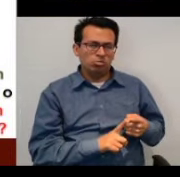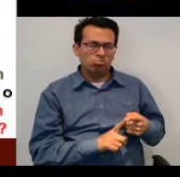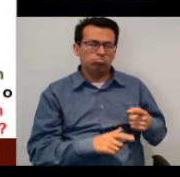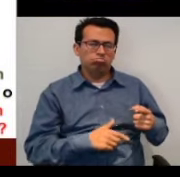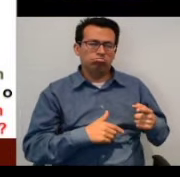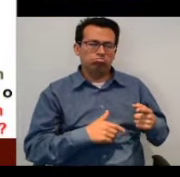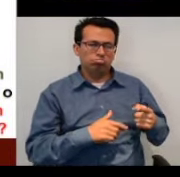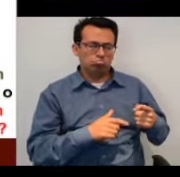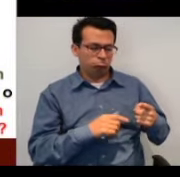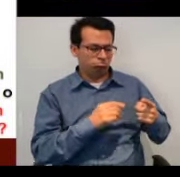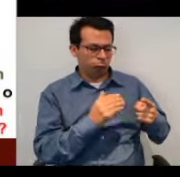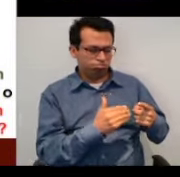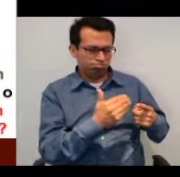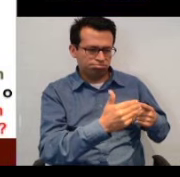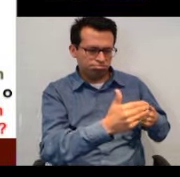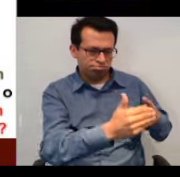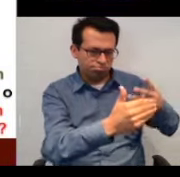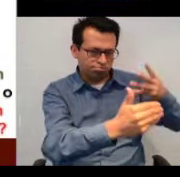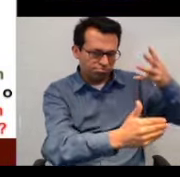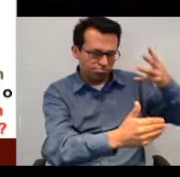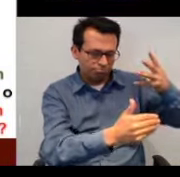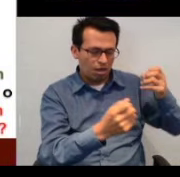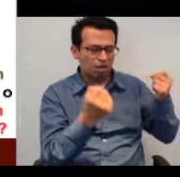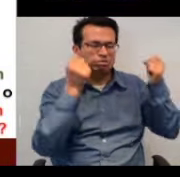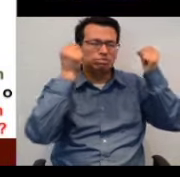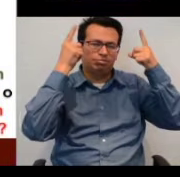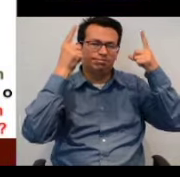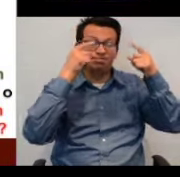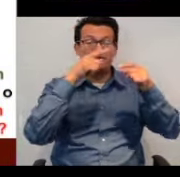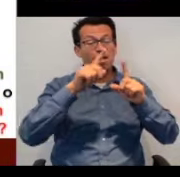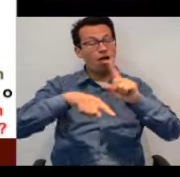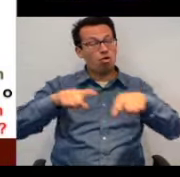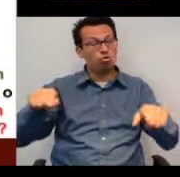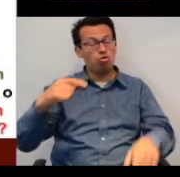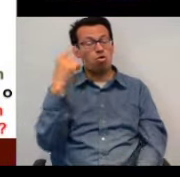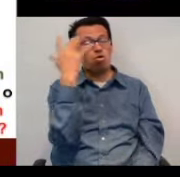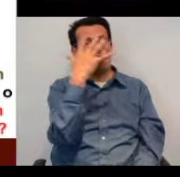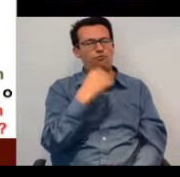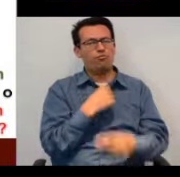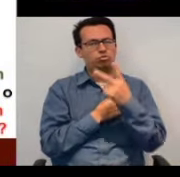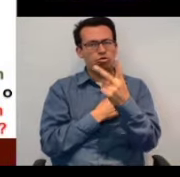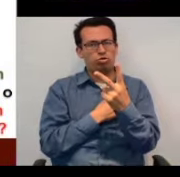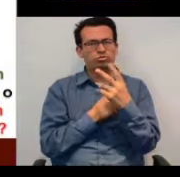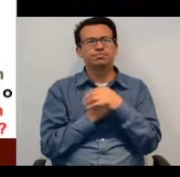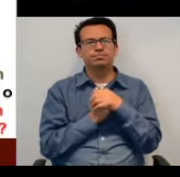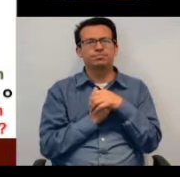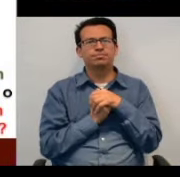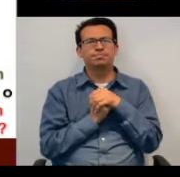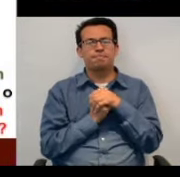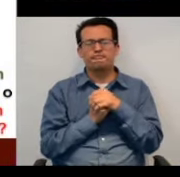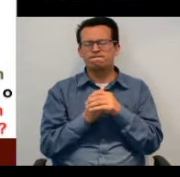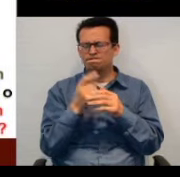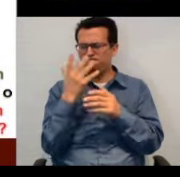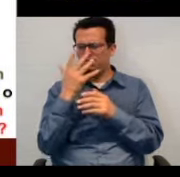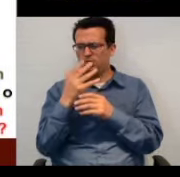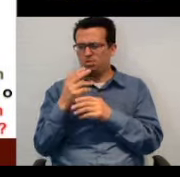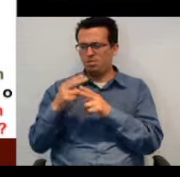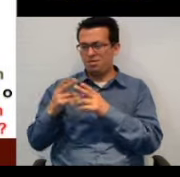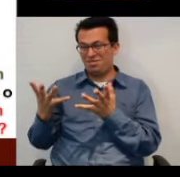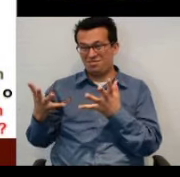La integración hace referencia a las necesidades educativas especiales y está relacionada con el paradigma anterior, que es el paradigma